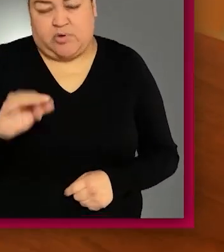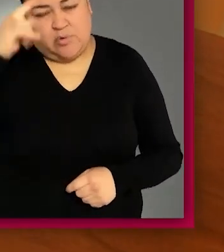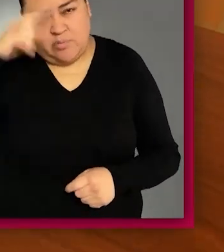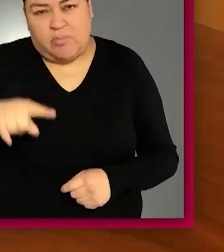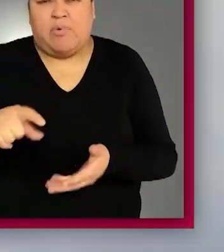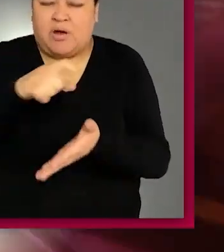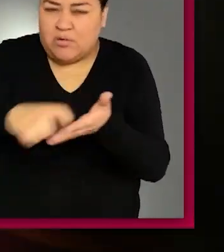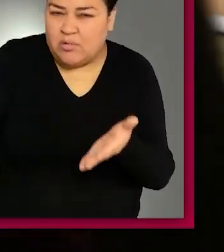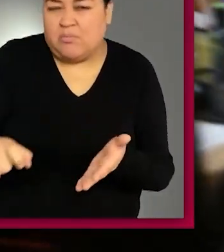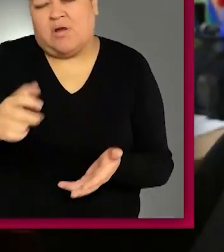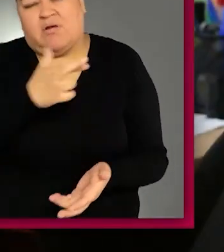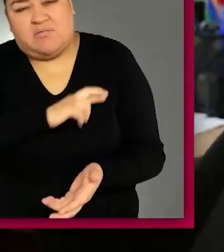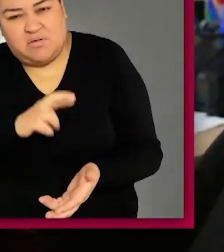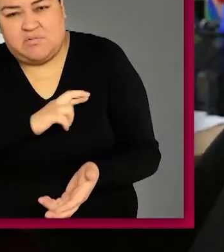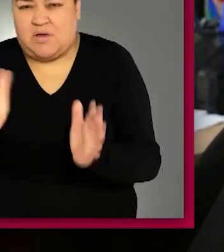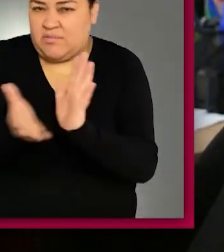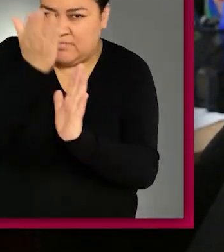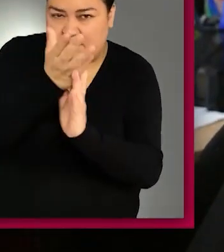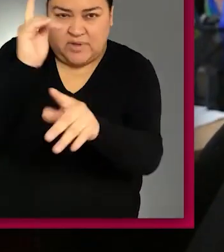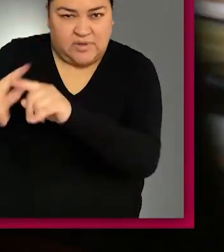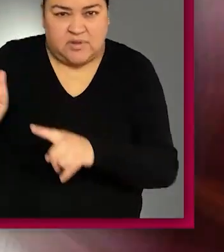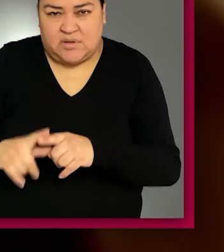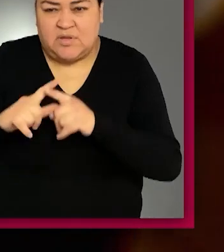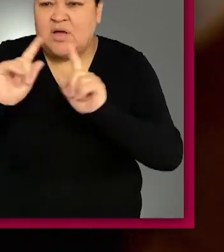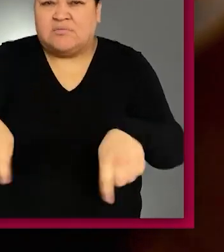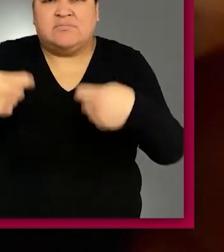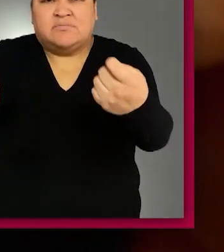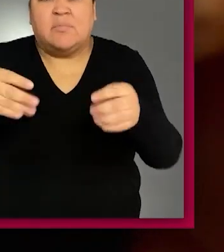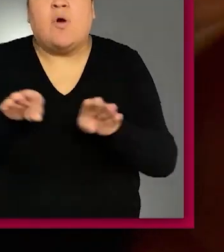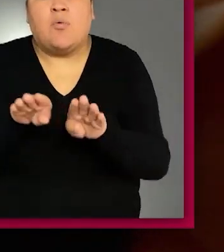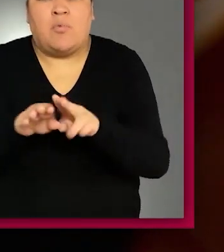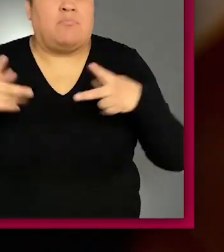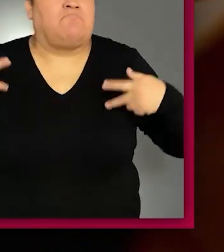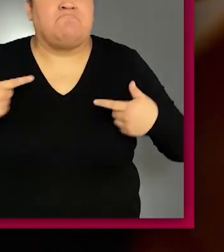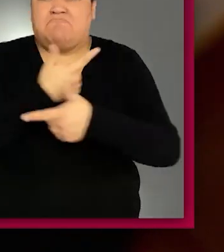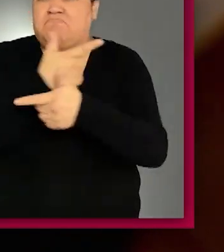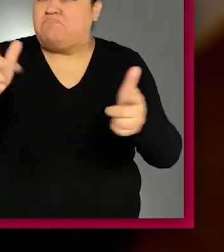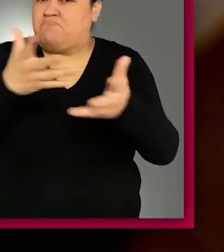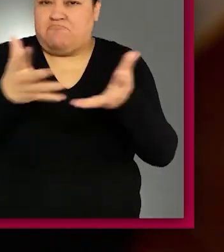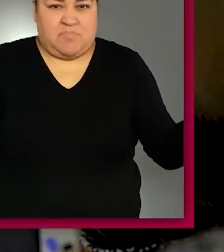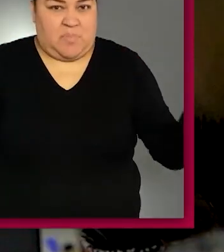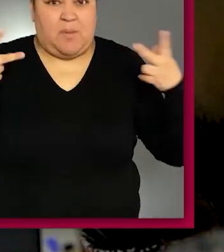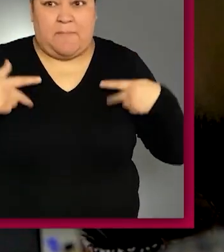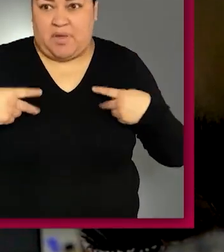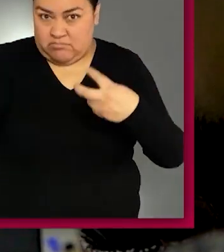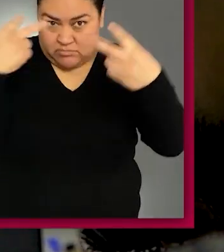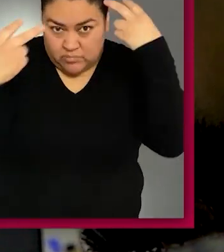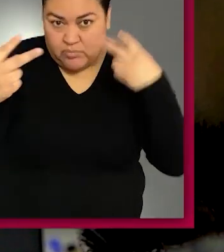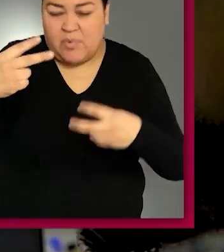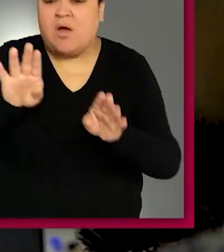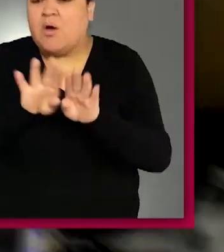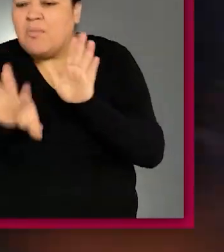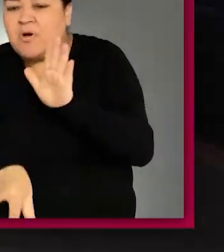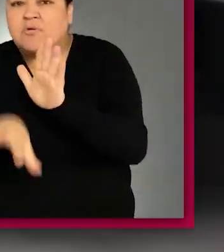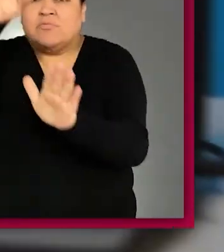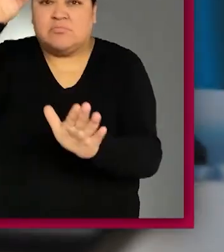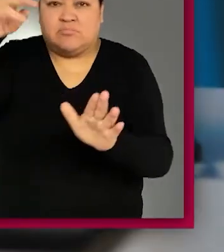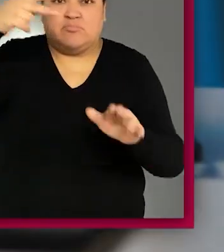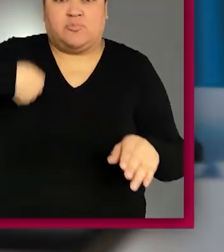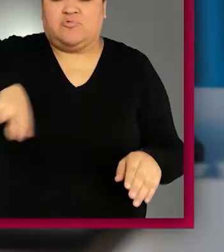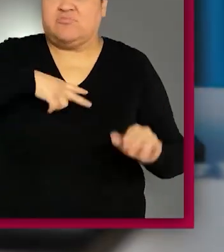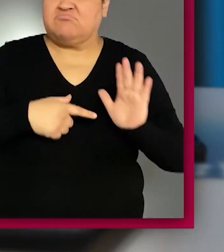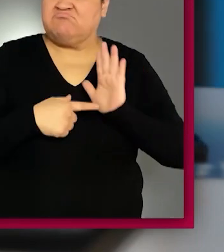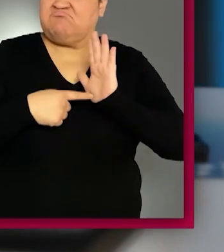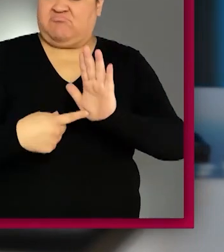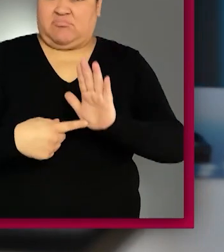de los procedimientos de adquisición de bienes, servicios y obra se realizaron por licitación pública con transmisiones en vivo en un